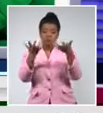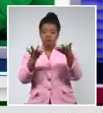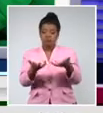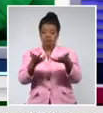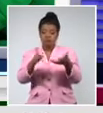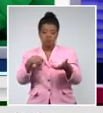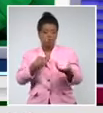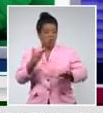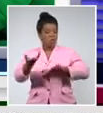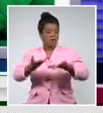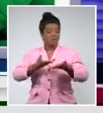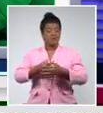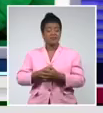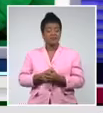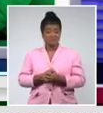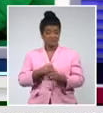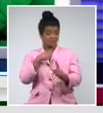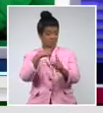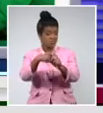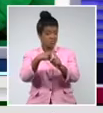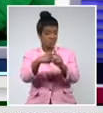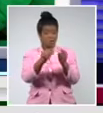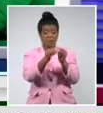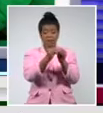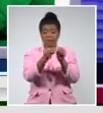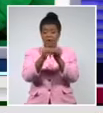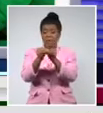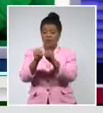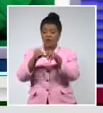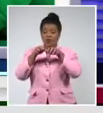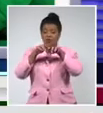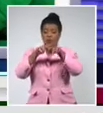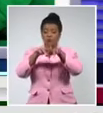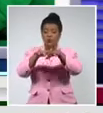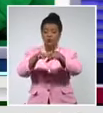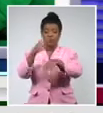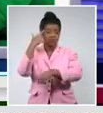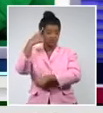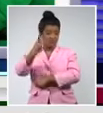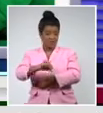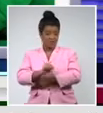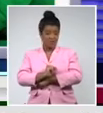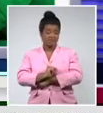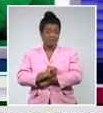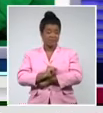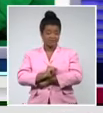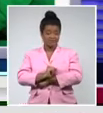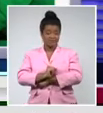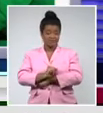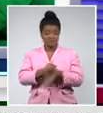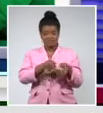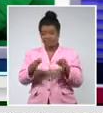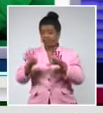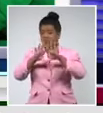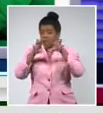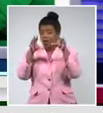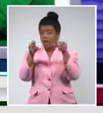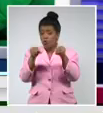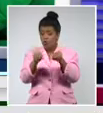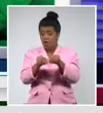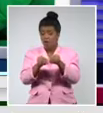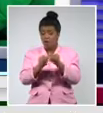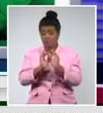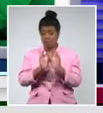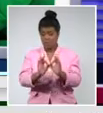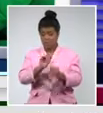y sin embargo transmitían la enfermedad. En el acumulado, ese % de casos